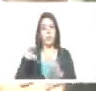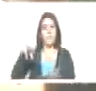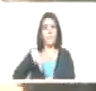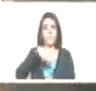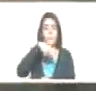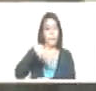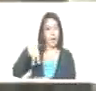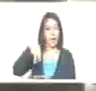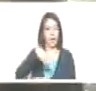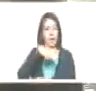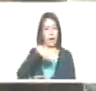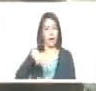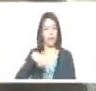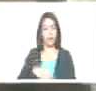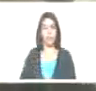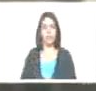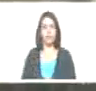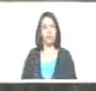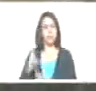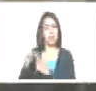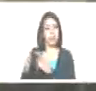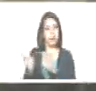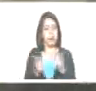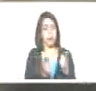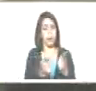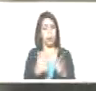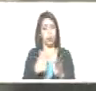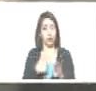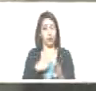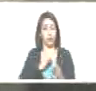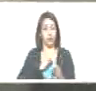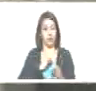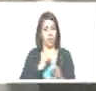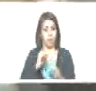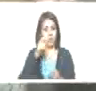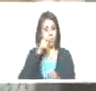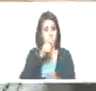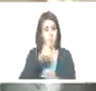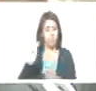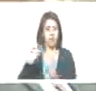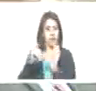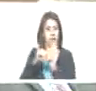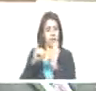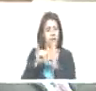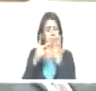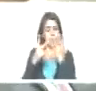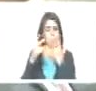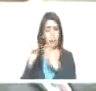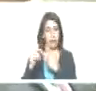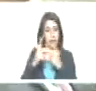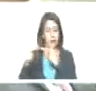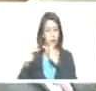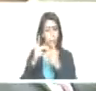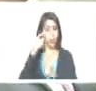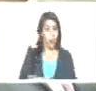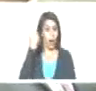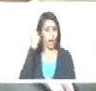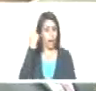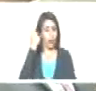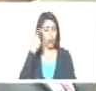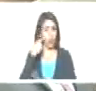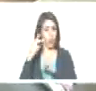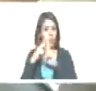invitaron. Yo soy de un pueblo que queda a 70 kilómetros del Orza, en el Alto Apure, y conozco bastante el